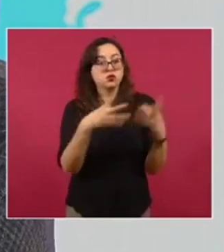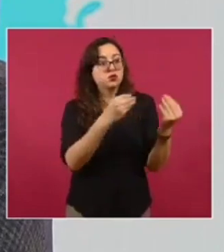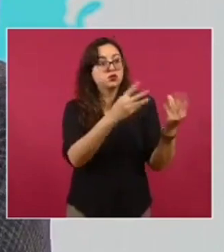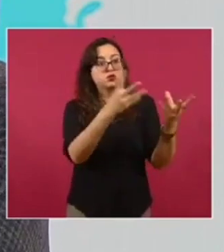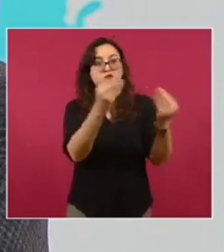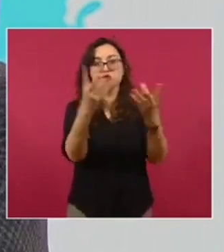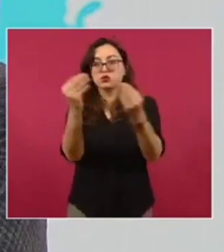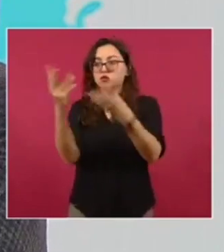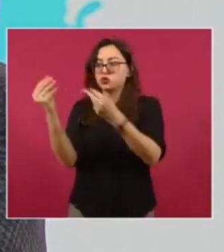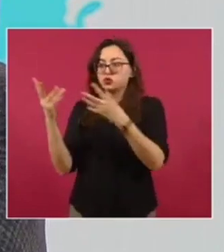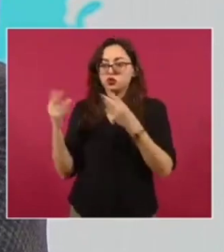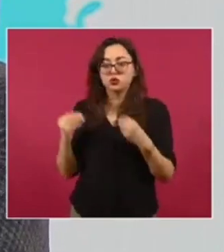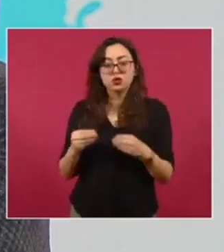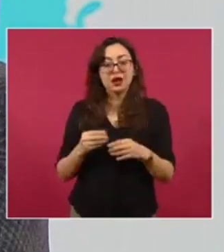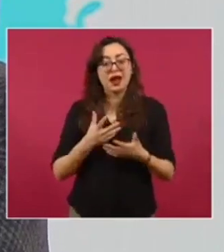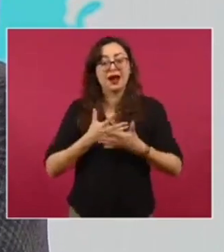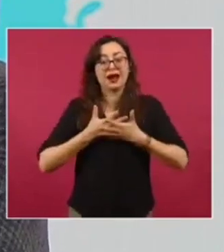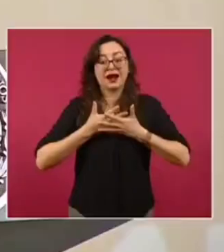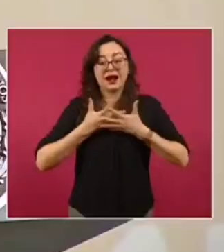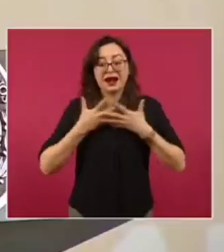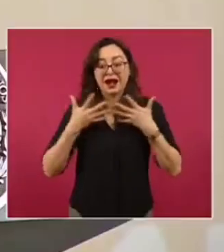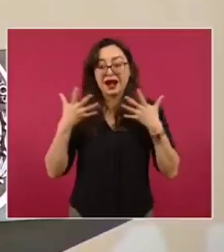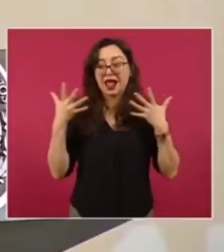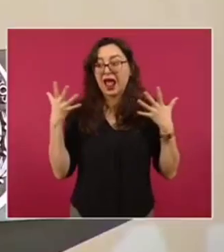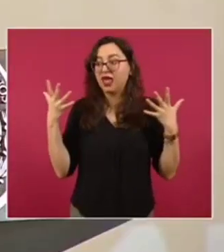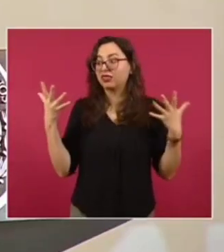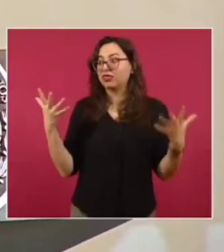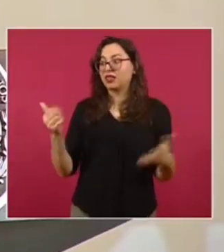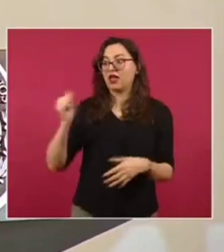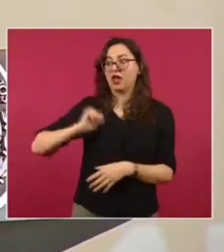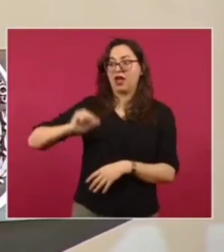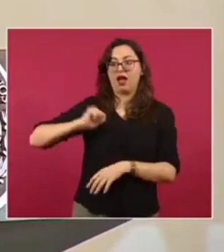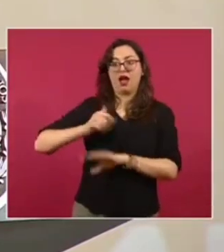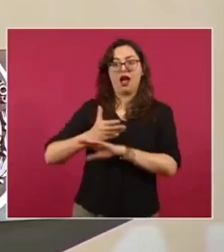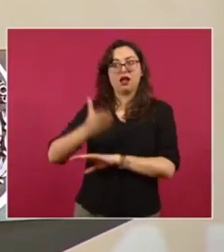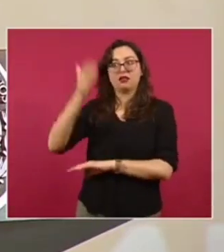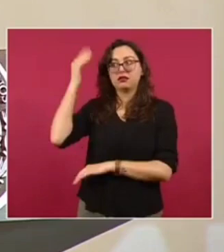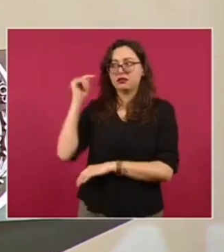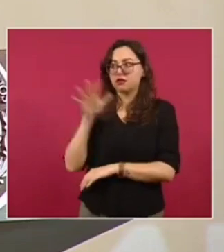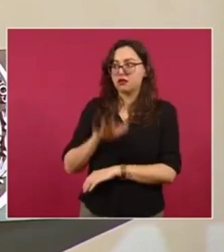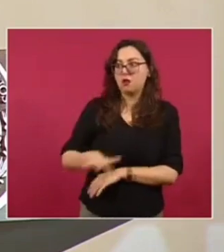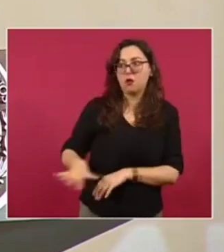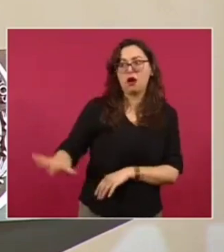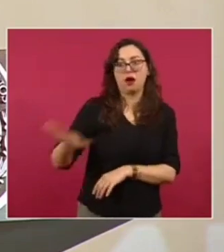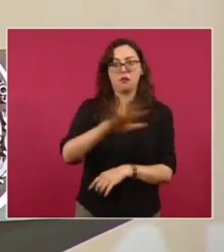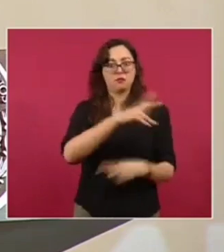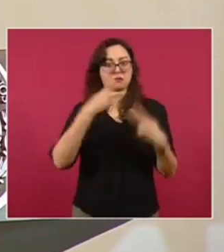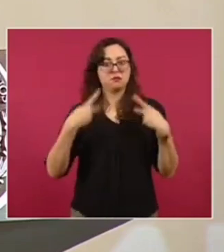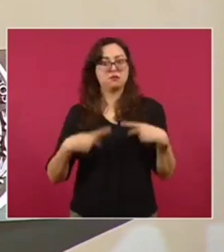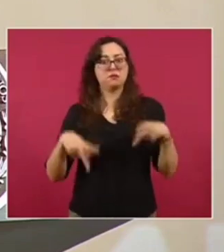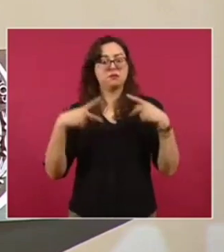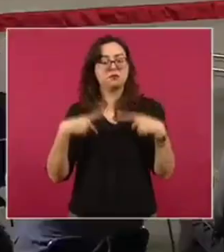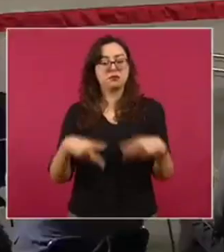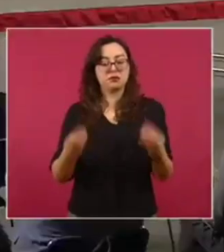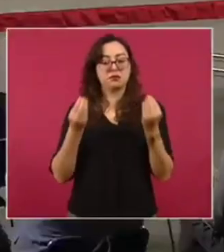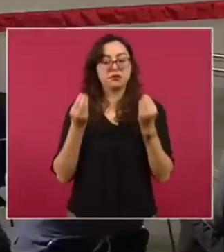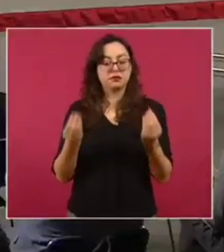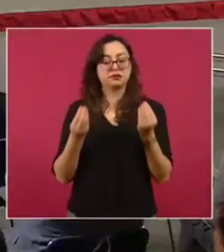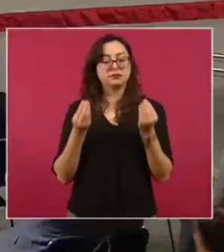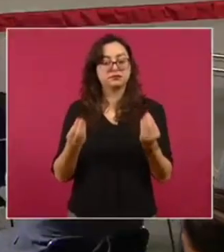que denota la enorme densidad de población que llegó a tener el área maya mexicana.